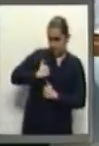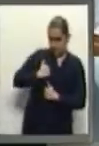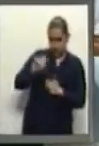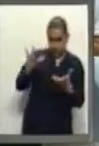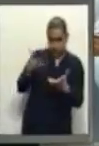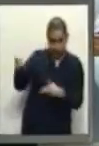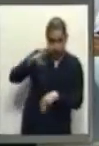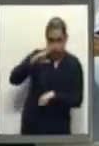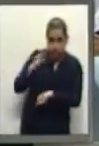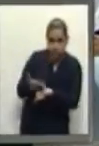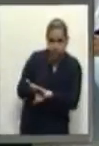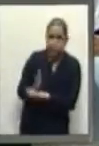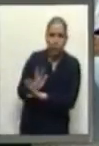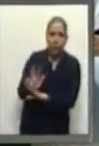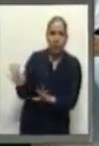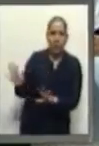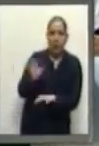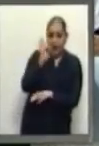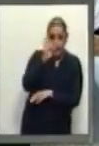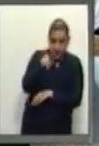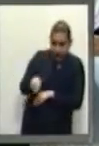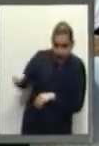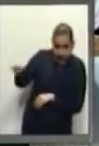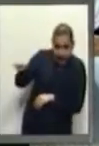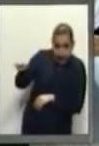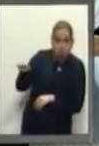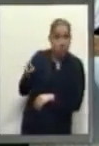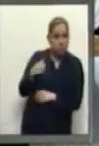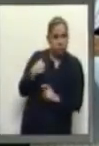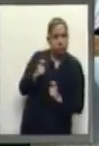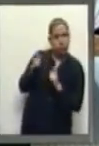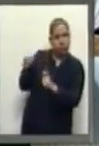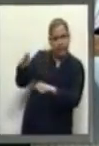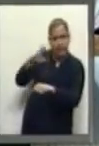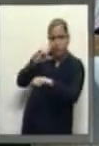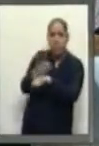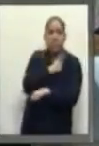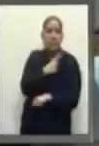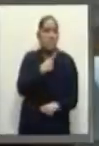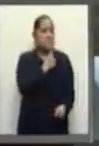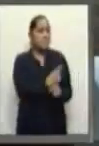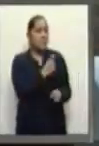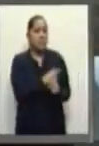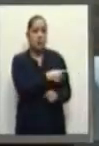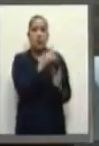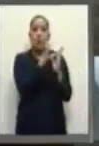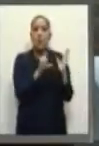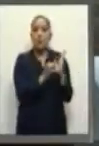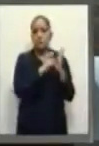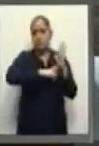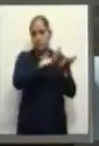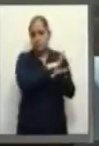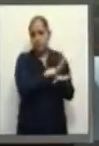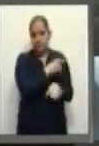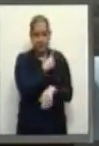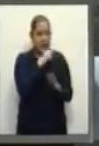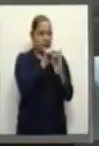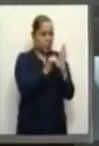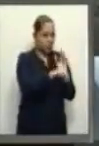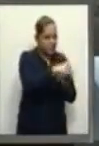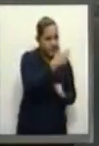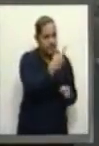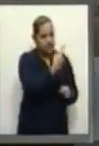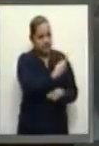primero que hacer una reforma constitucional la reforma al 13 constitucional la reforma al 129 constitucional